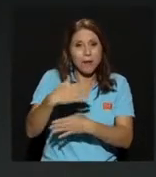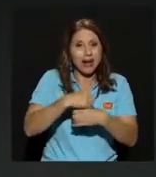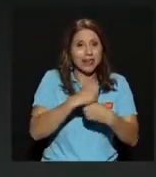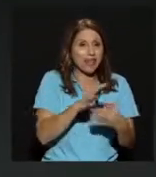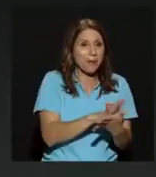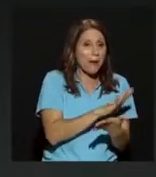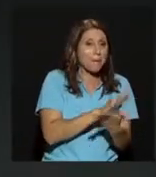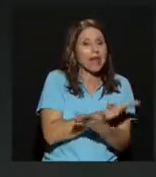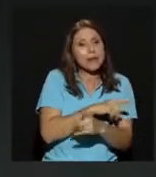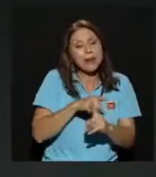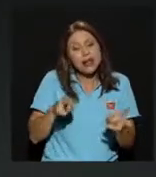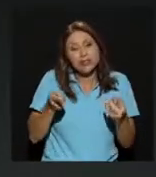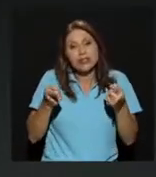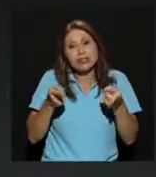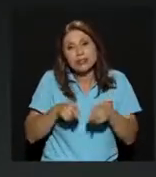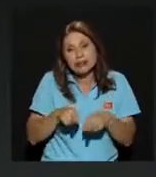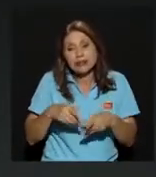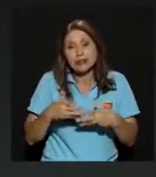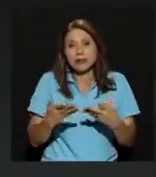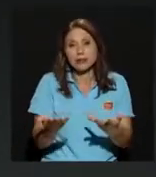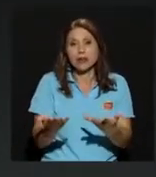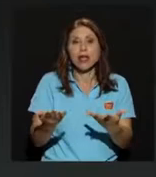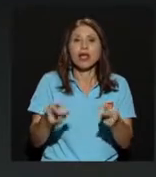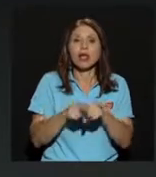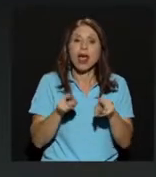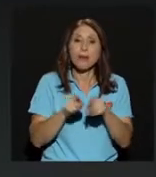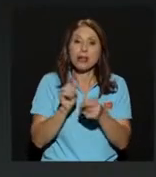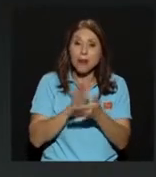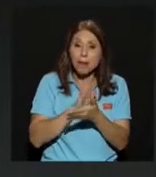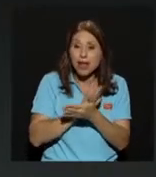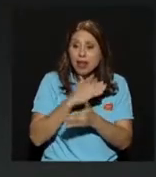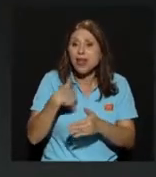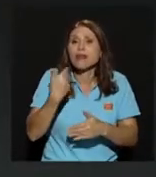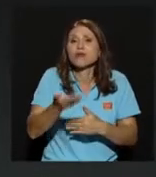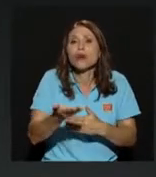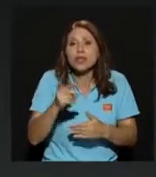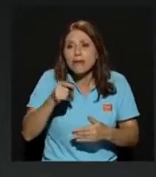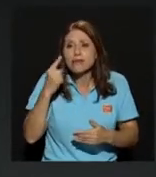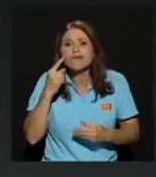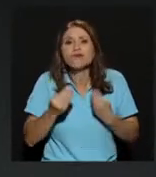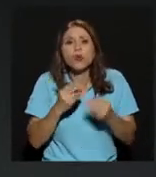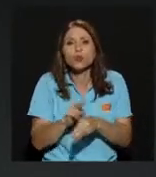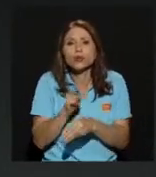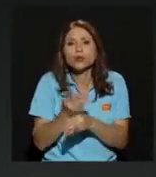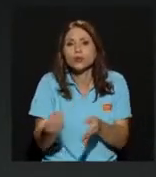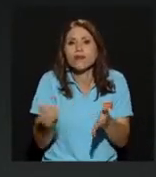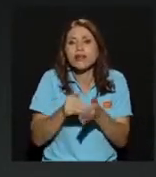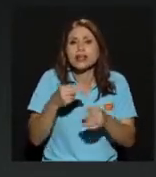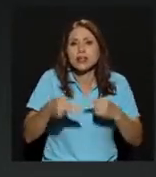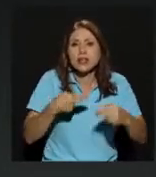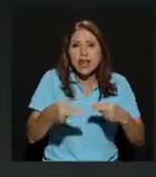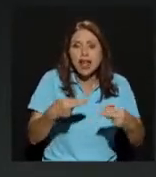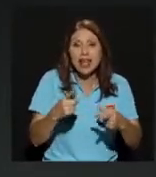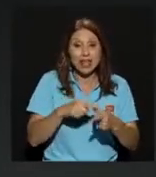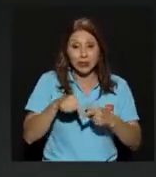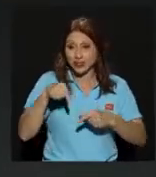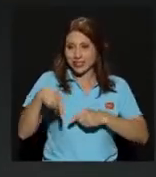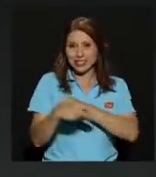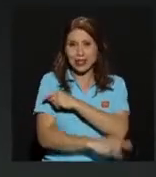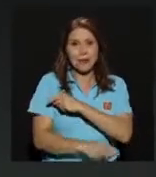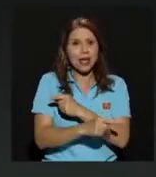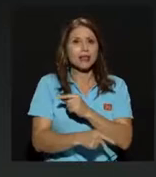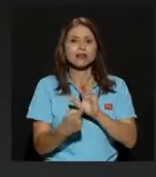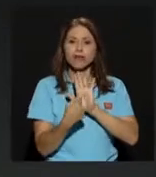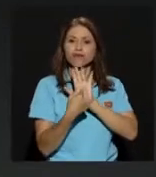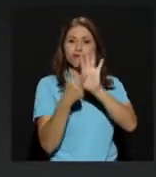generan papel que hay que reciclar o lo que sea entonces si este país que pretende ser verde y que ve y que